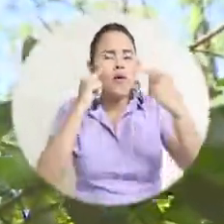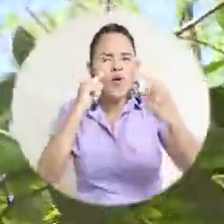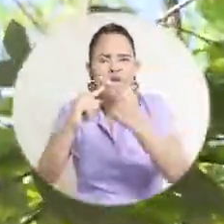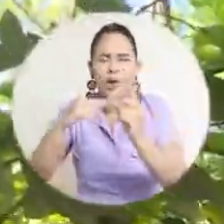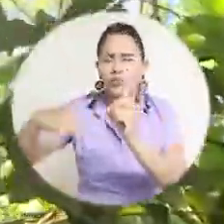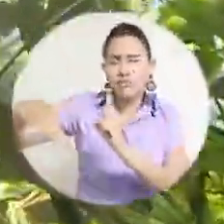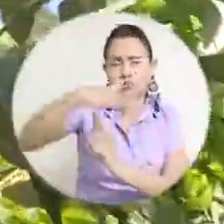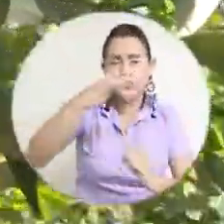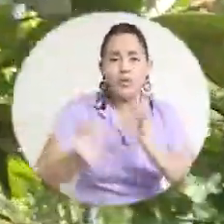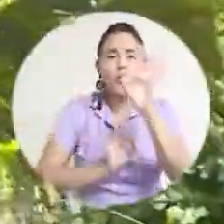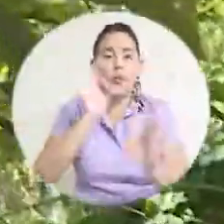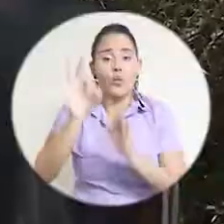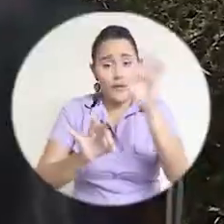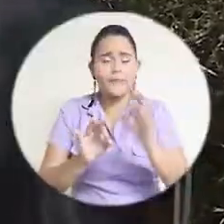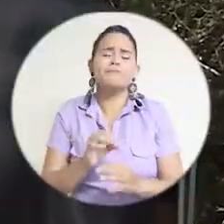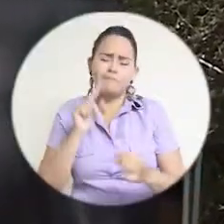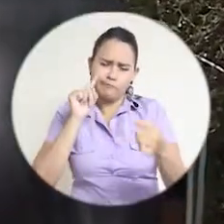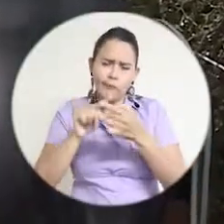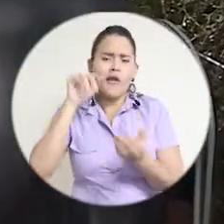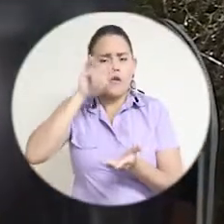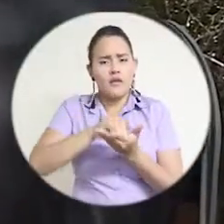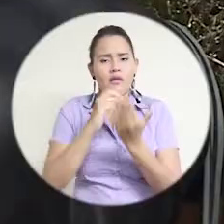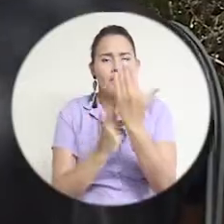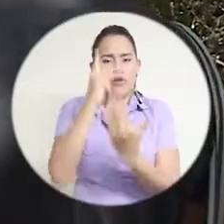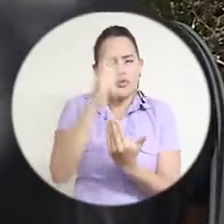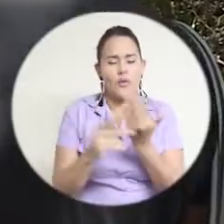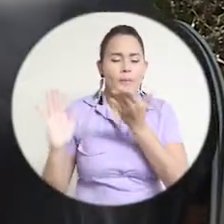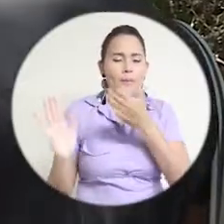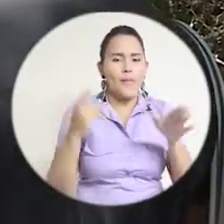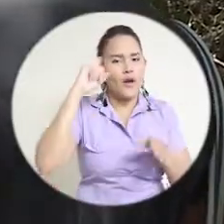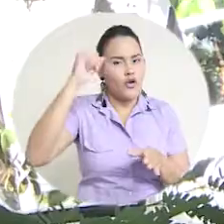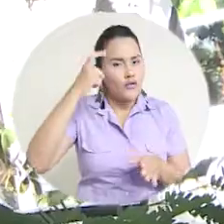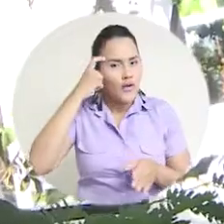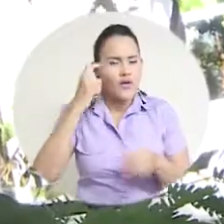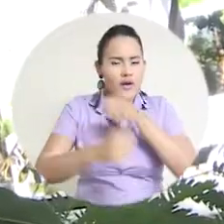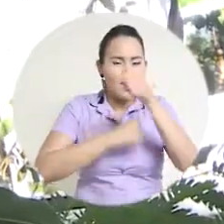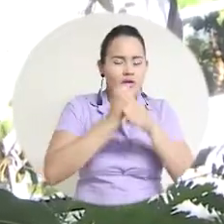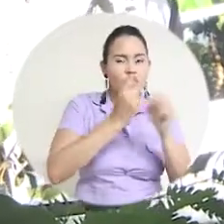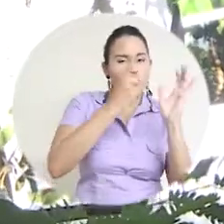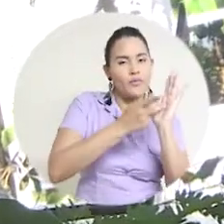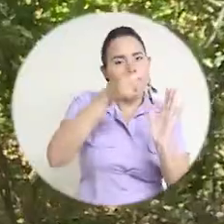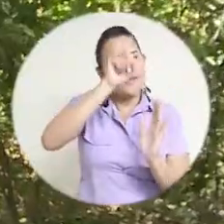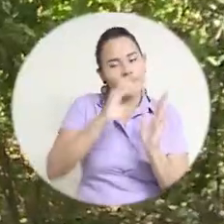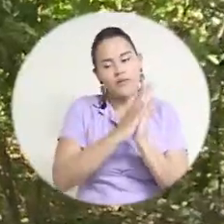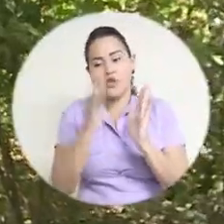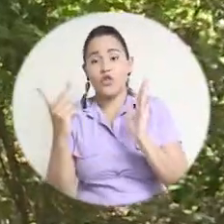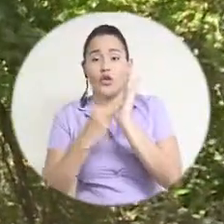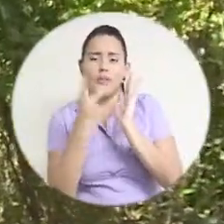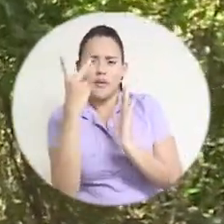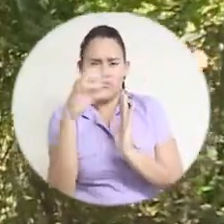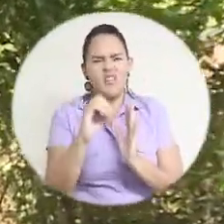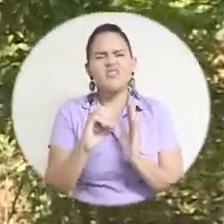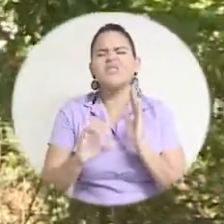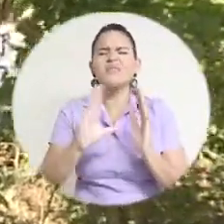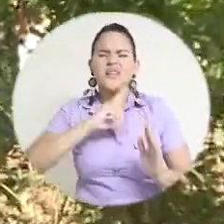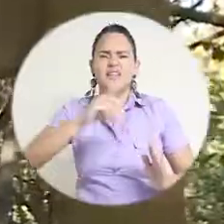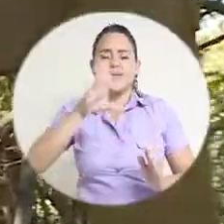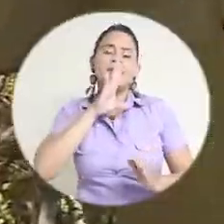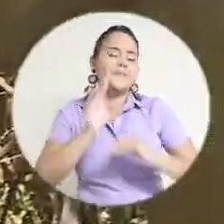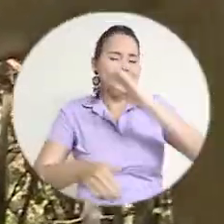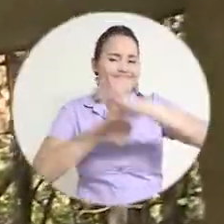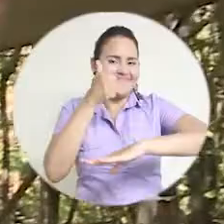Fortalecer el campus de la Universidad del Magdalena para convertirla en un referente de sostenibilidad ha sido uno de los proyectos que se ha gestado durante el Plan de